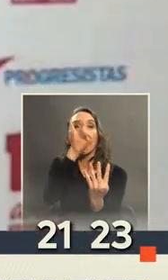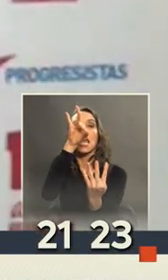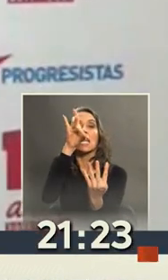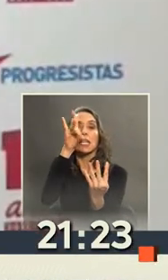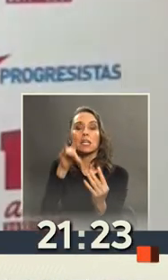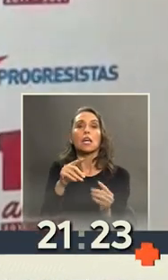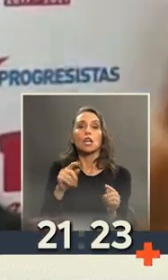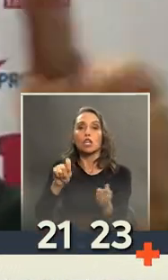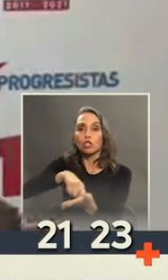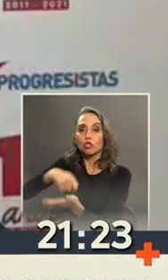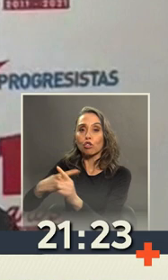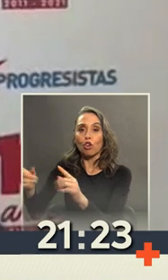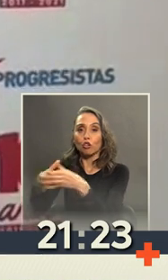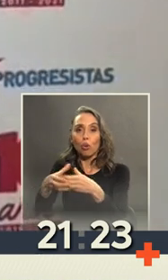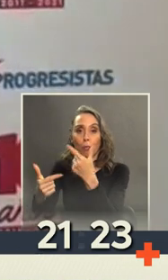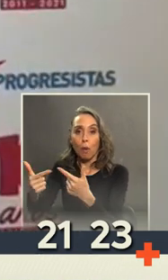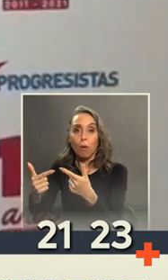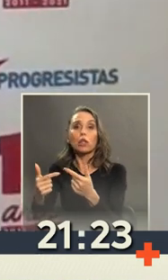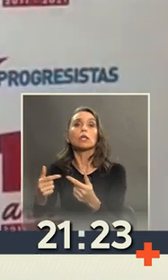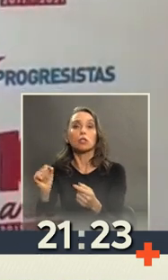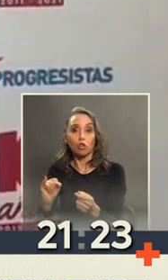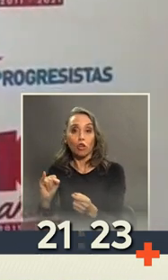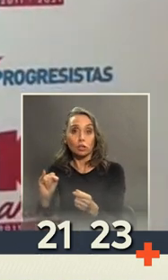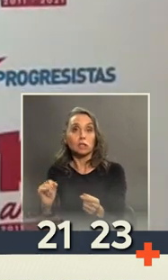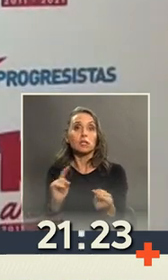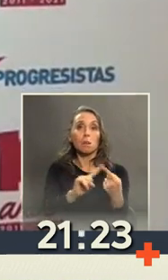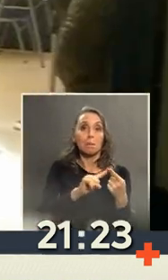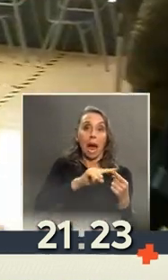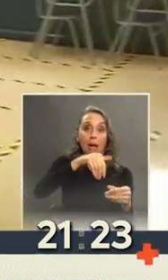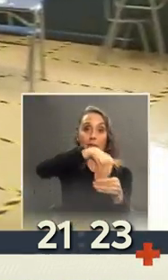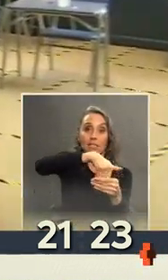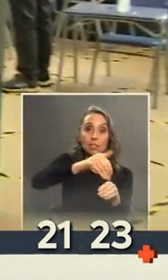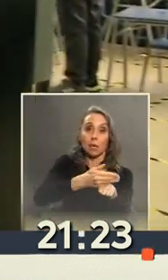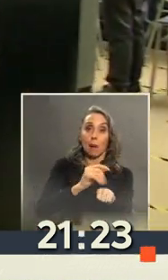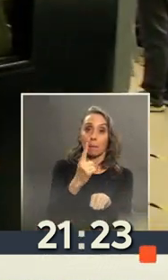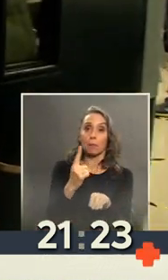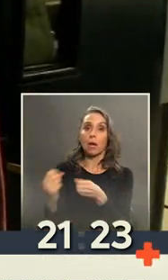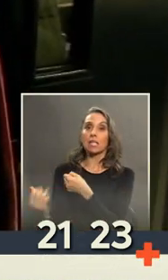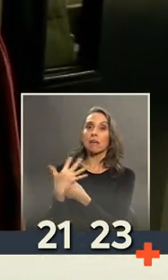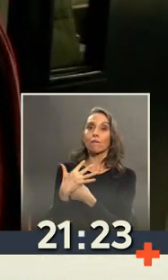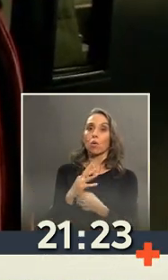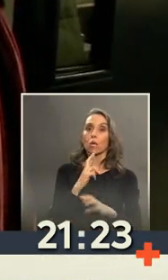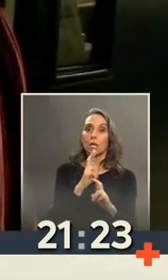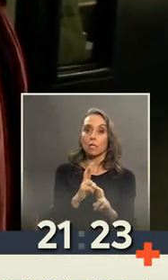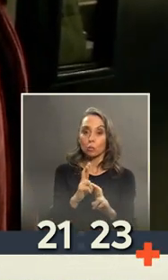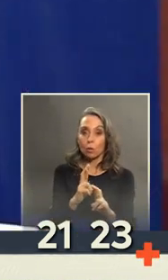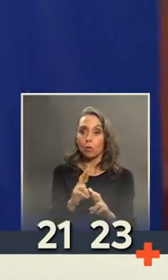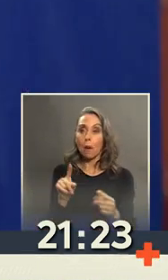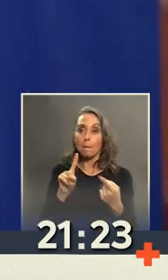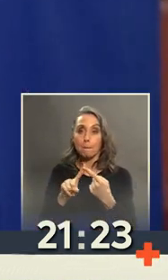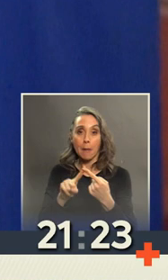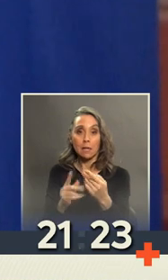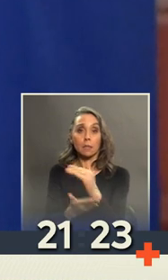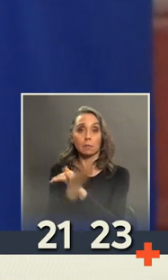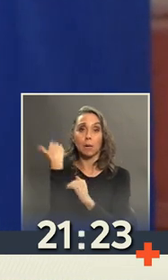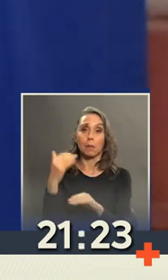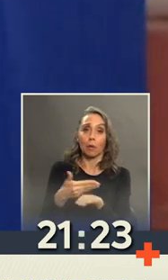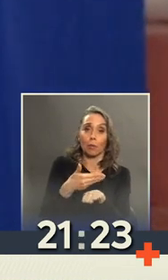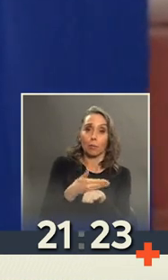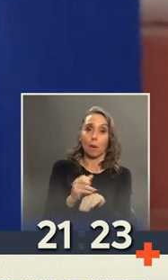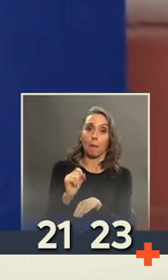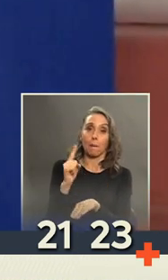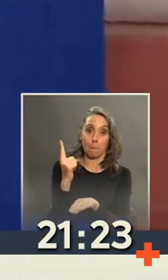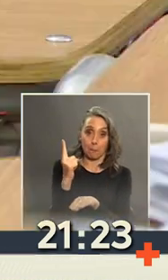otras coaliciones podrían incidir en los resultados de nuestra coalición. La participación frente al récord histórico de primarias de Chile Vamos y